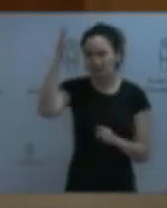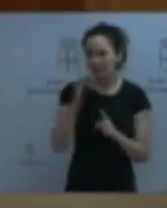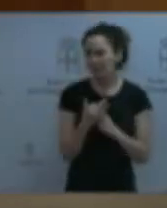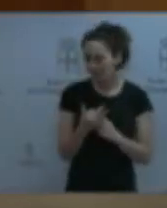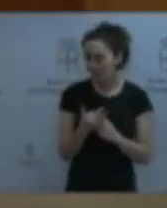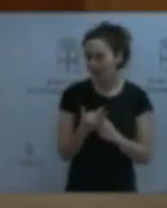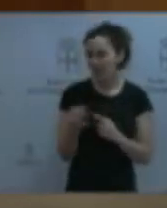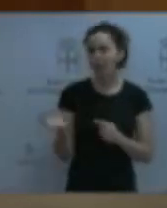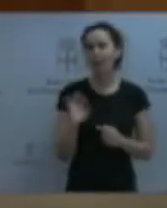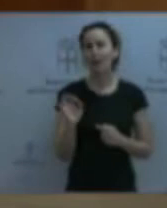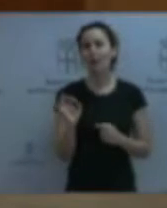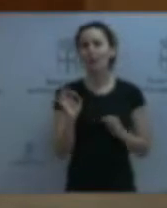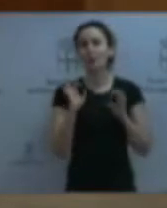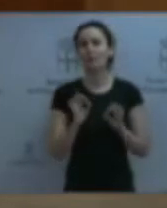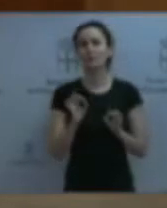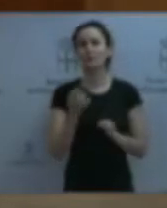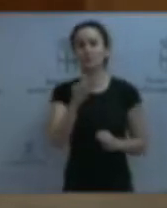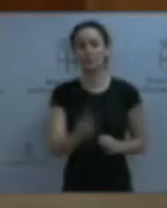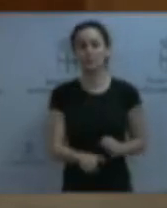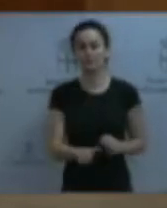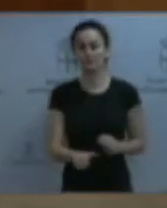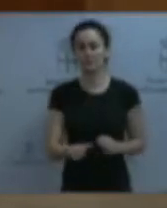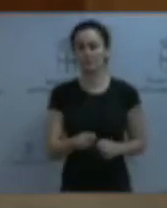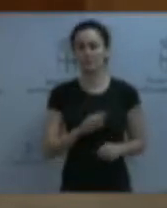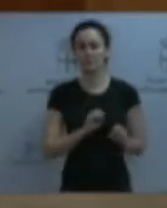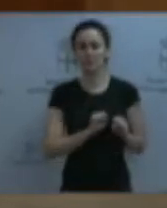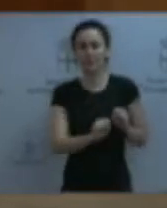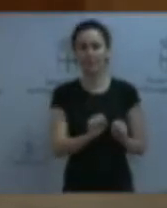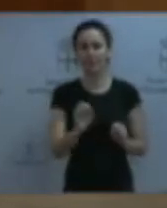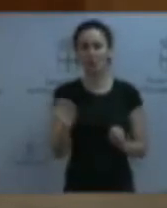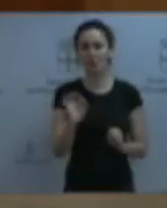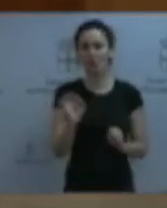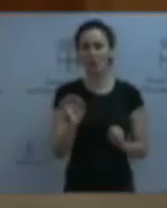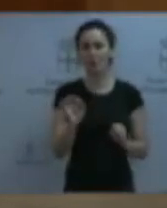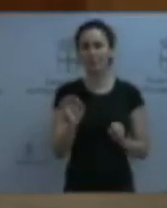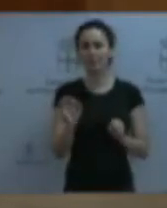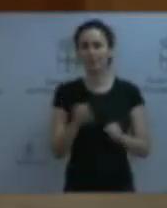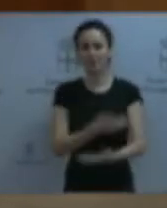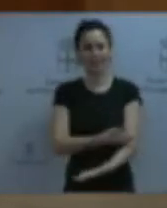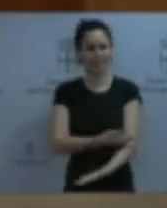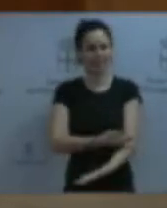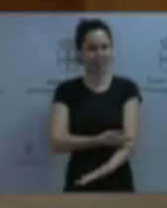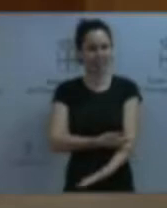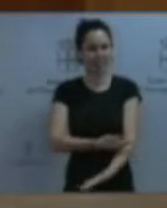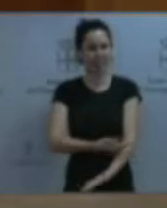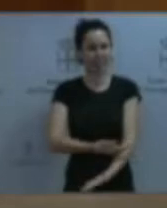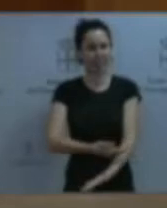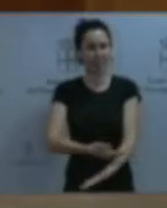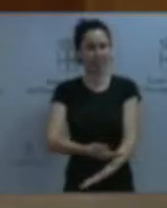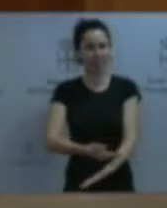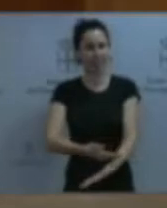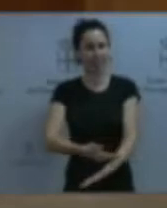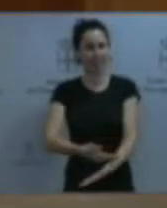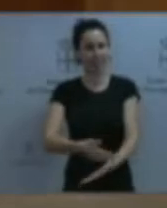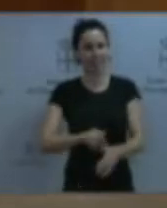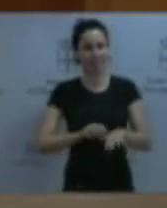persona fuera a un hospital con los síntomas de estar sufriendo un infarto o una hemorragia y que en urgencias